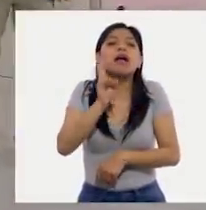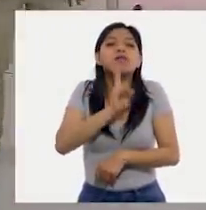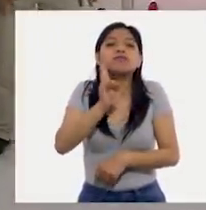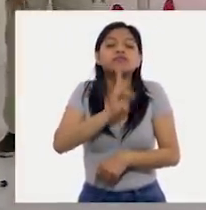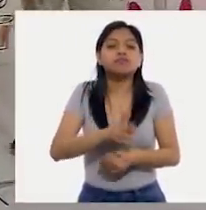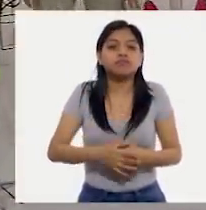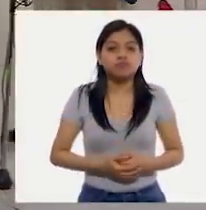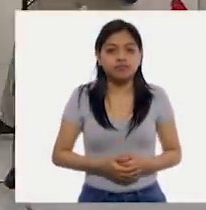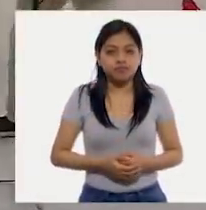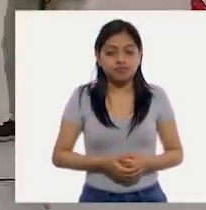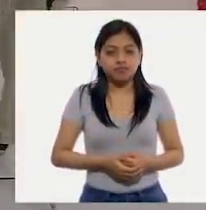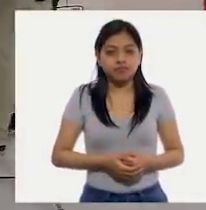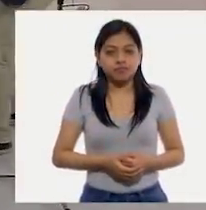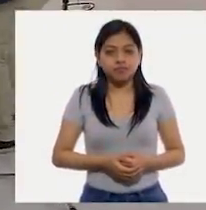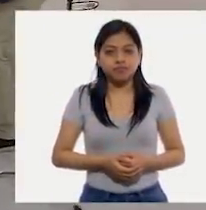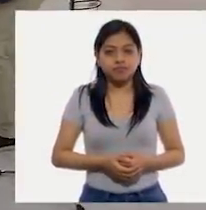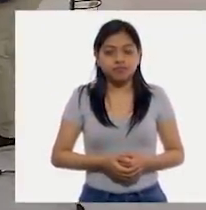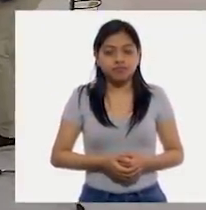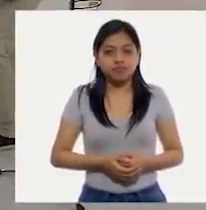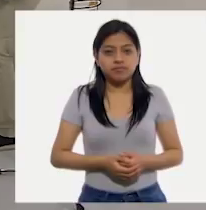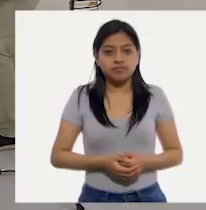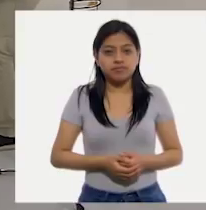¿no? A ver.